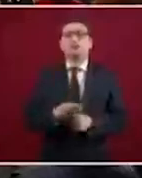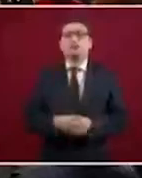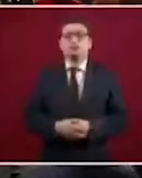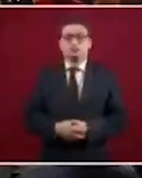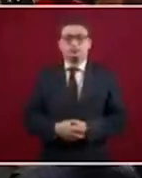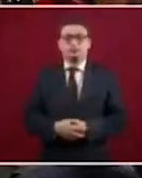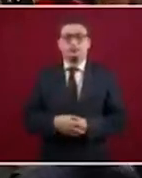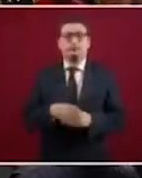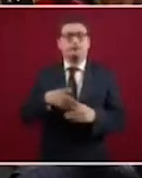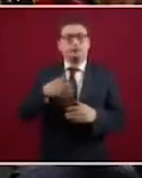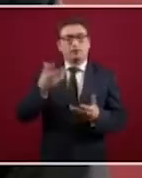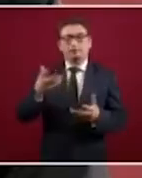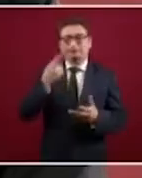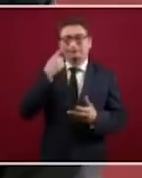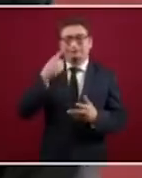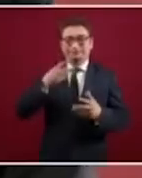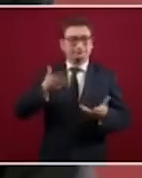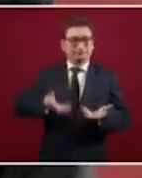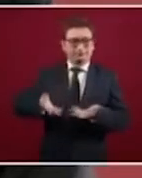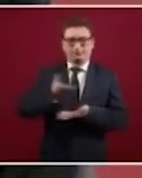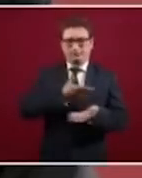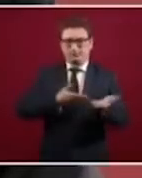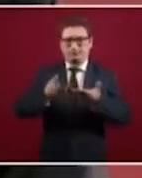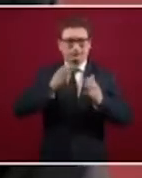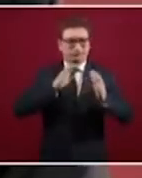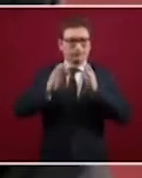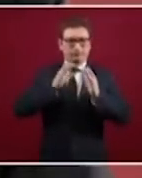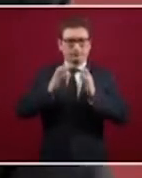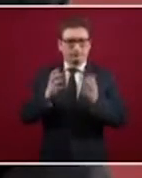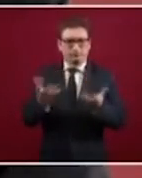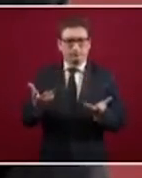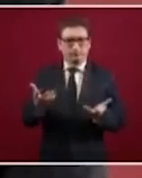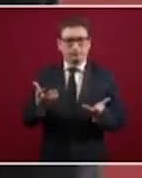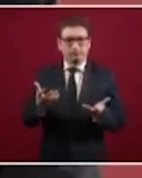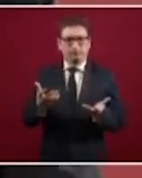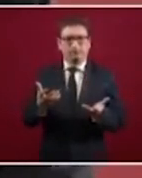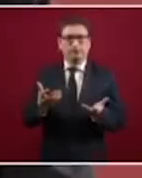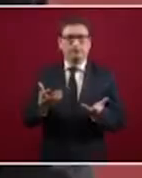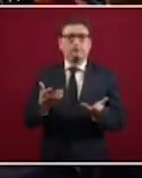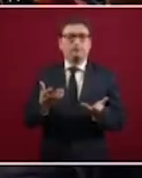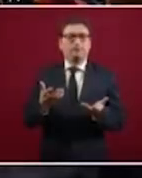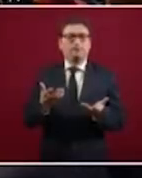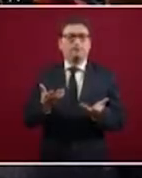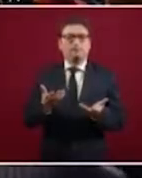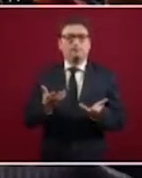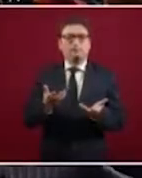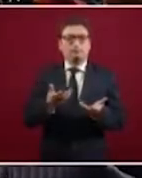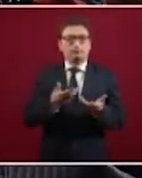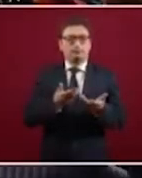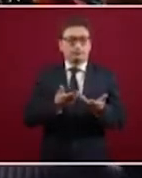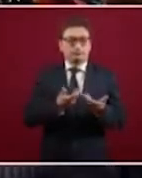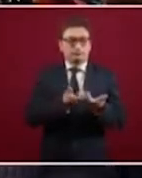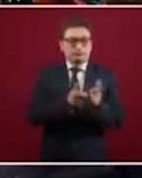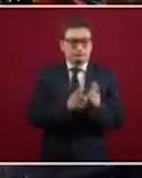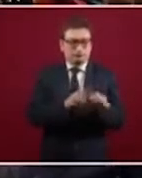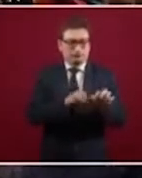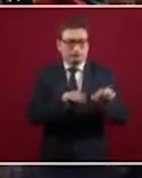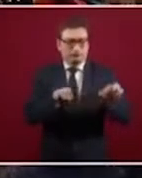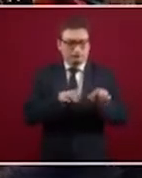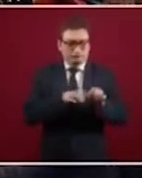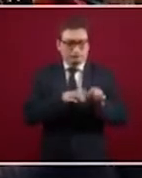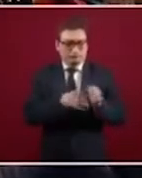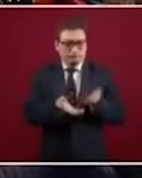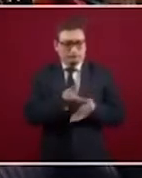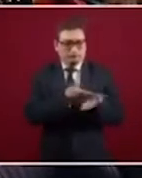hay comunicación de este entre el gabinete está